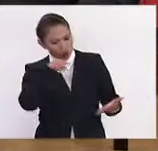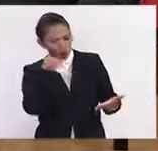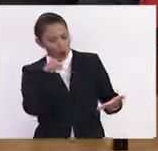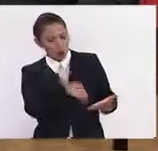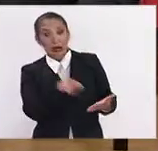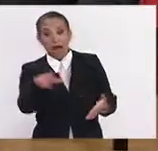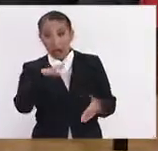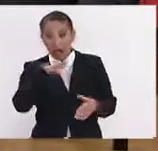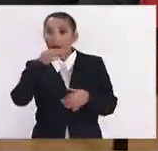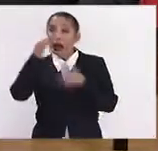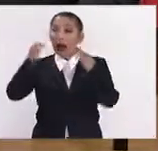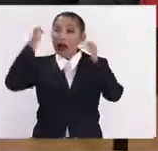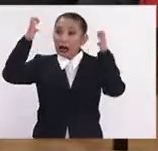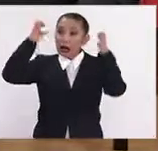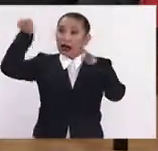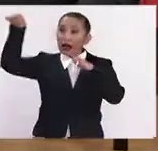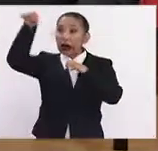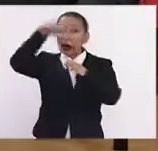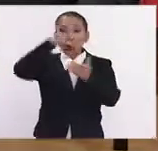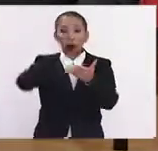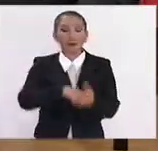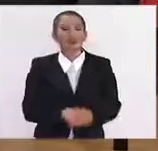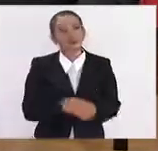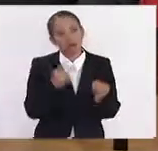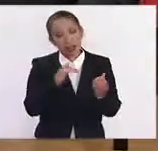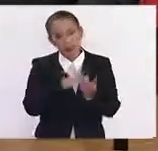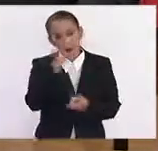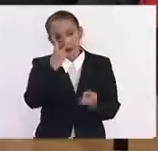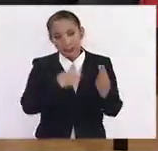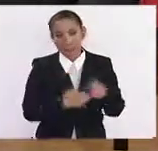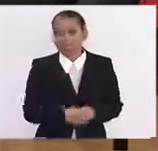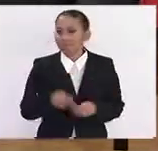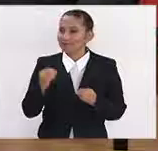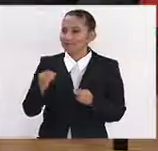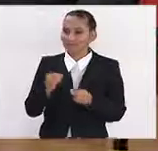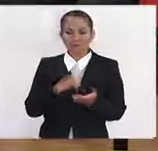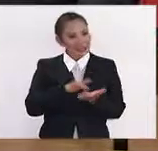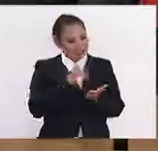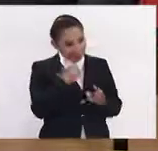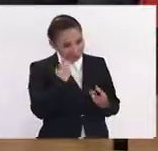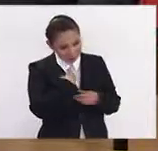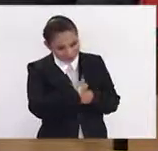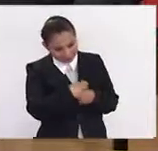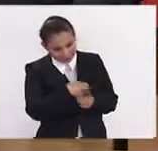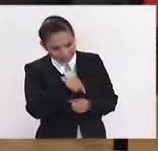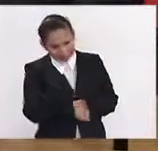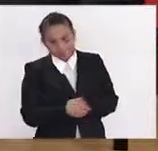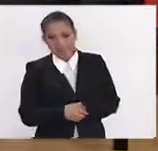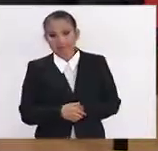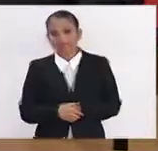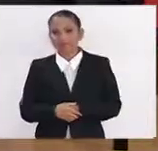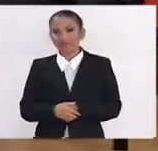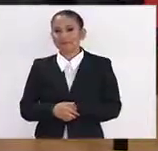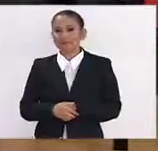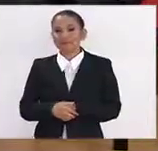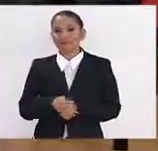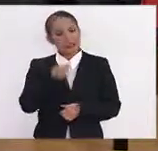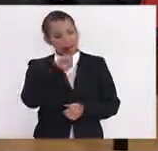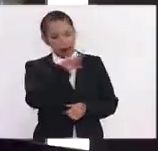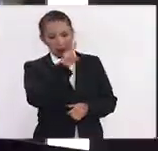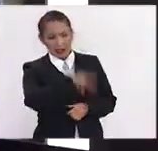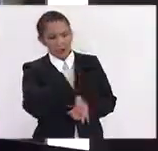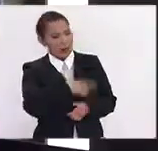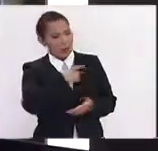se ha expuesto en importantes recintos. Muchísimas gracias por estar aquí. Muchas gracias a ustedes por recibirme. Pues sí, Bienvenido, en efecto, se han hecho